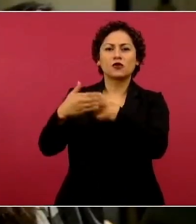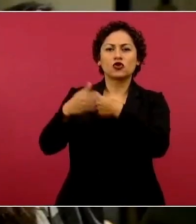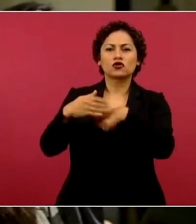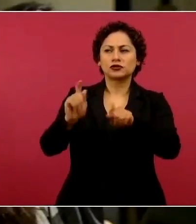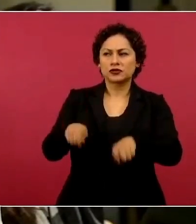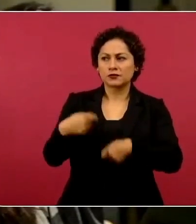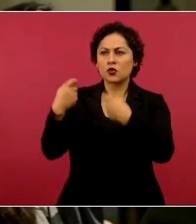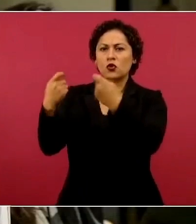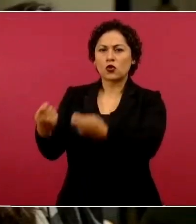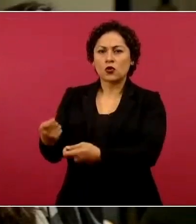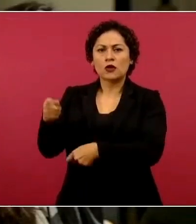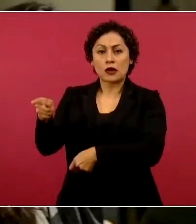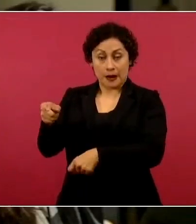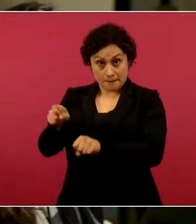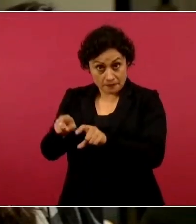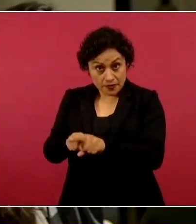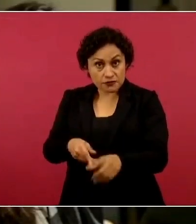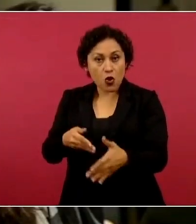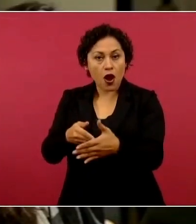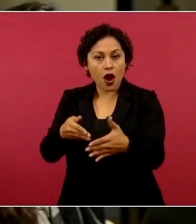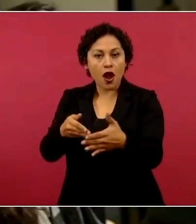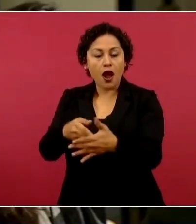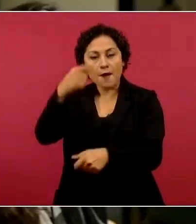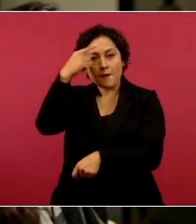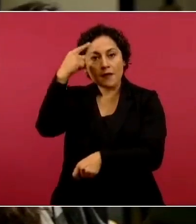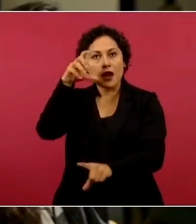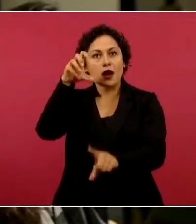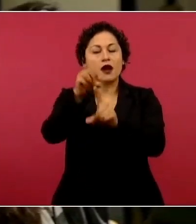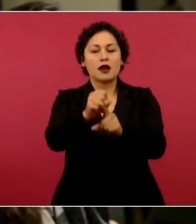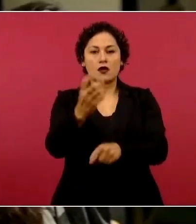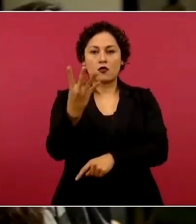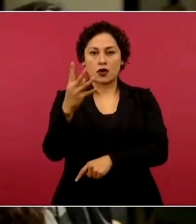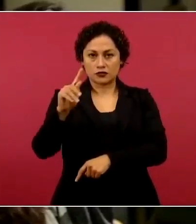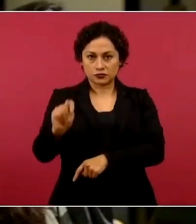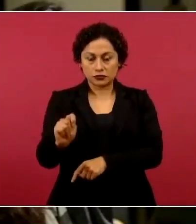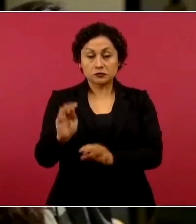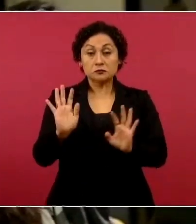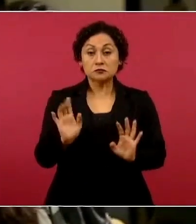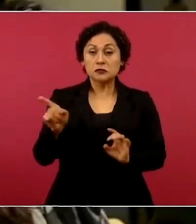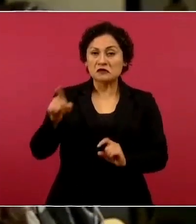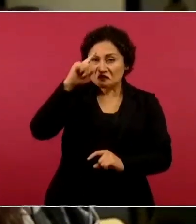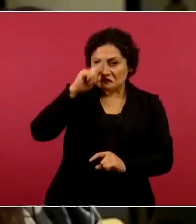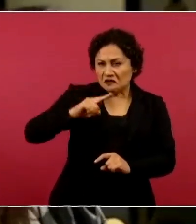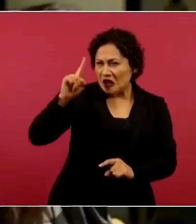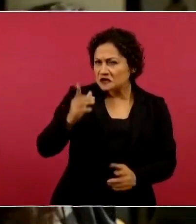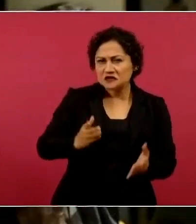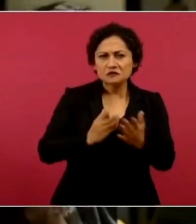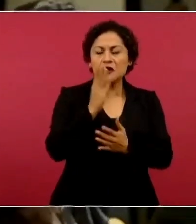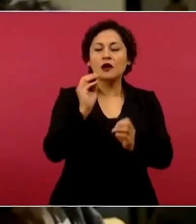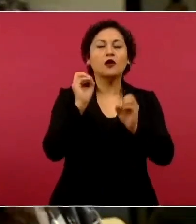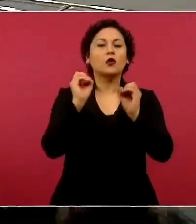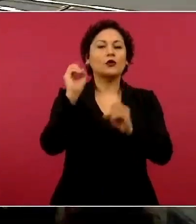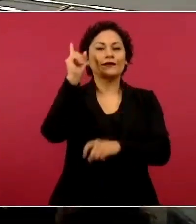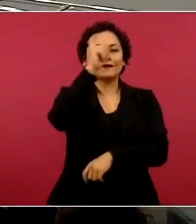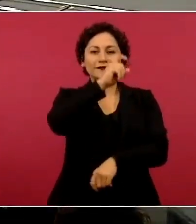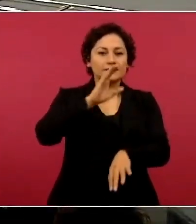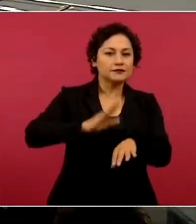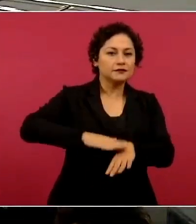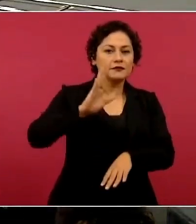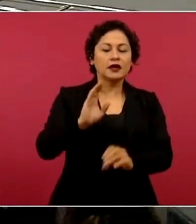aliento que usted ha puesto a la cuarta transformación? ¿Le será más trabajoso, más difícil o tendrá que